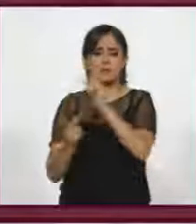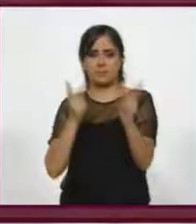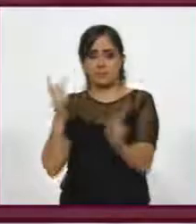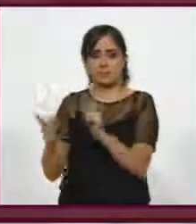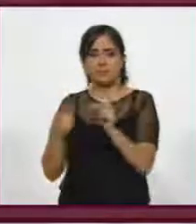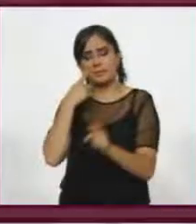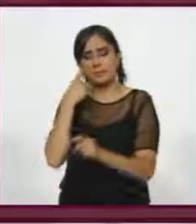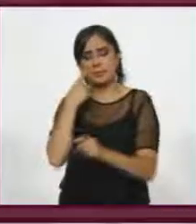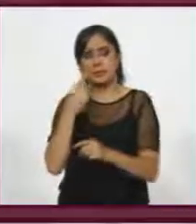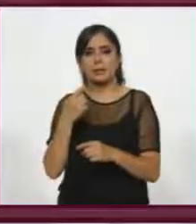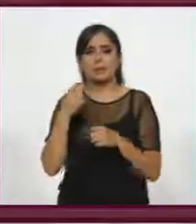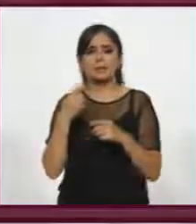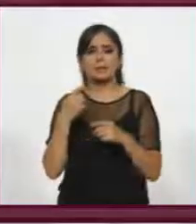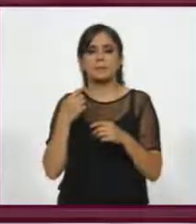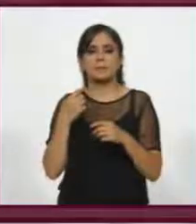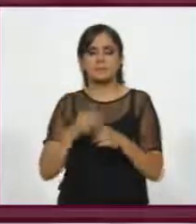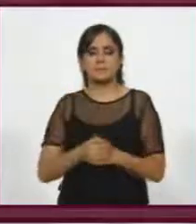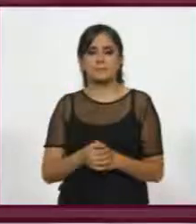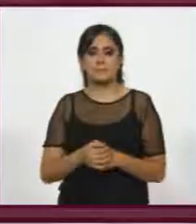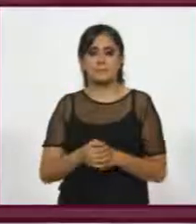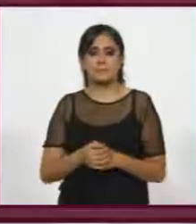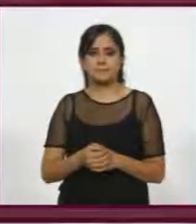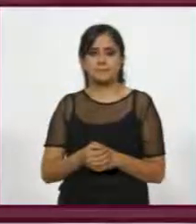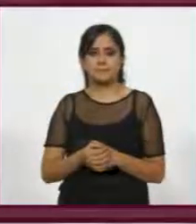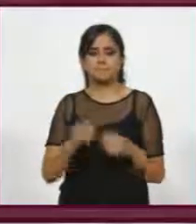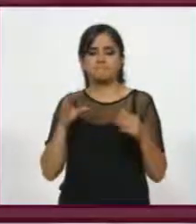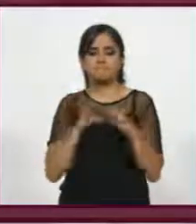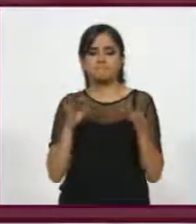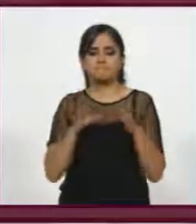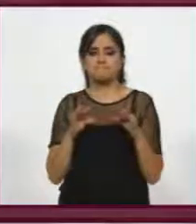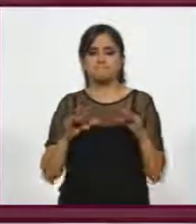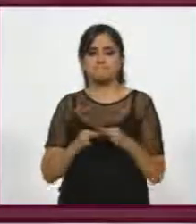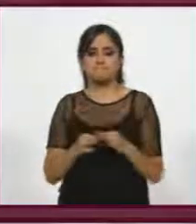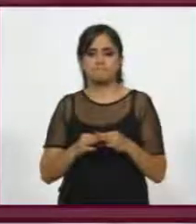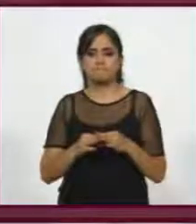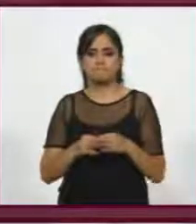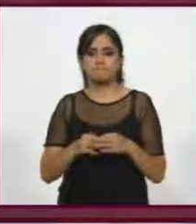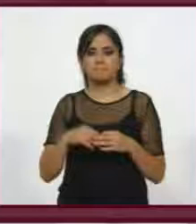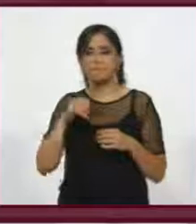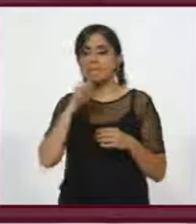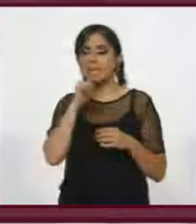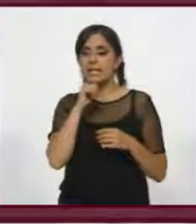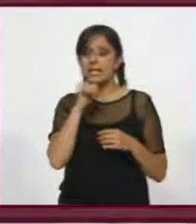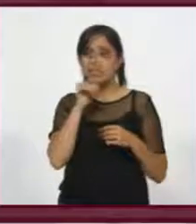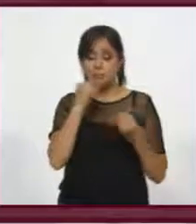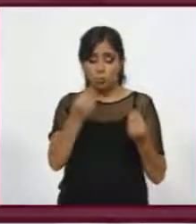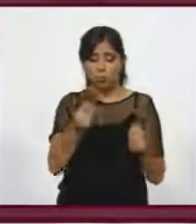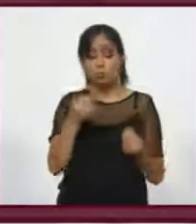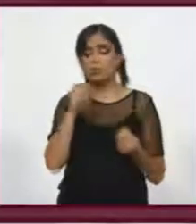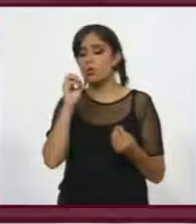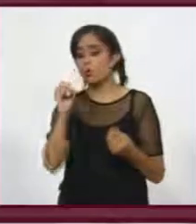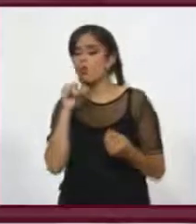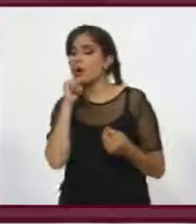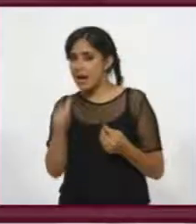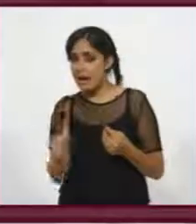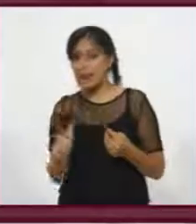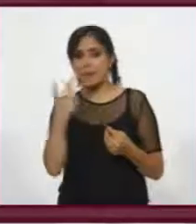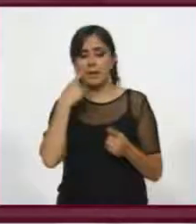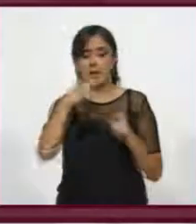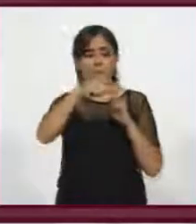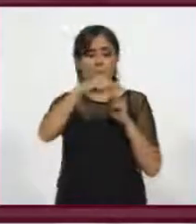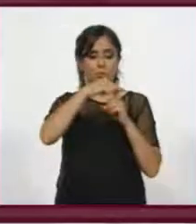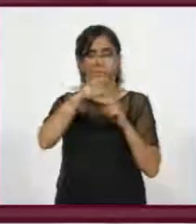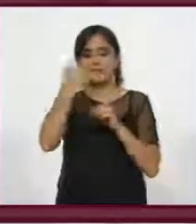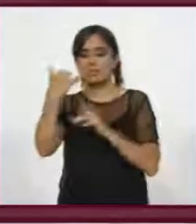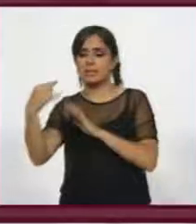país, mucho lo justo, no demasiado nada. Estas son las opiniones positivas. Ve la